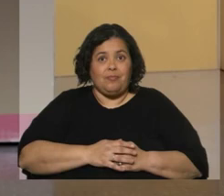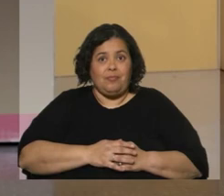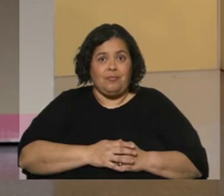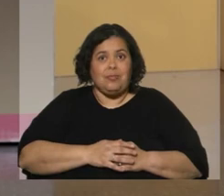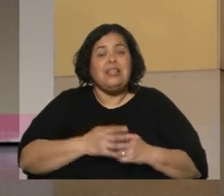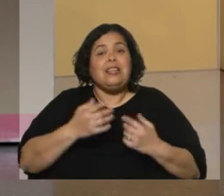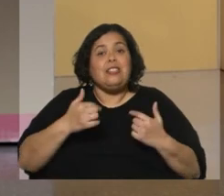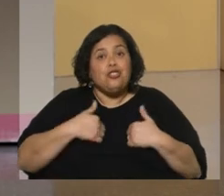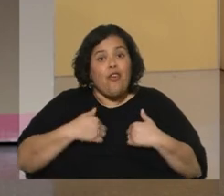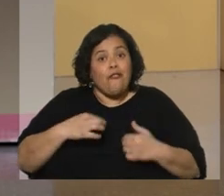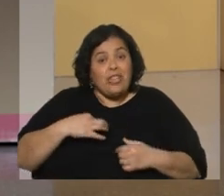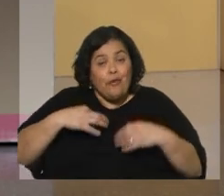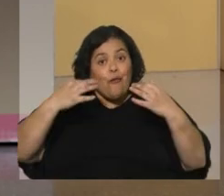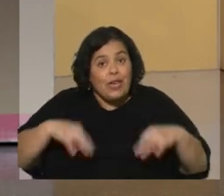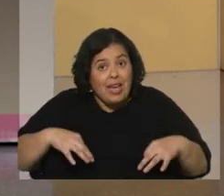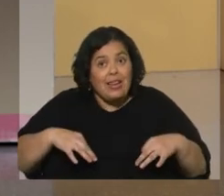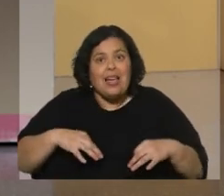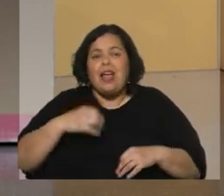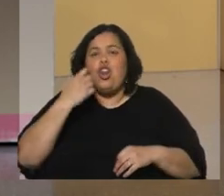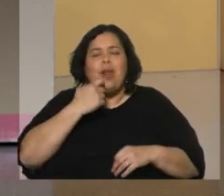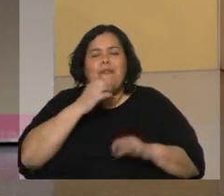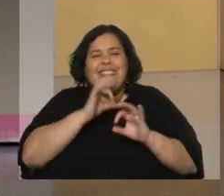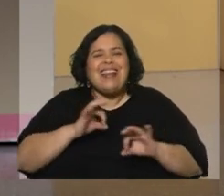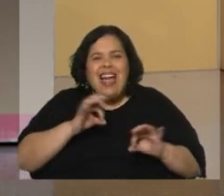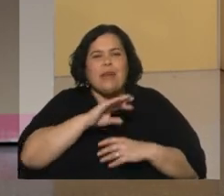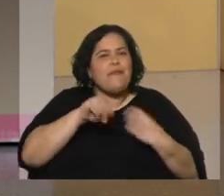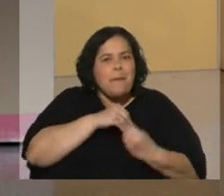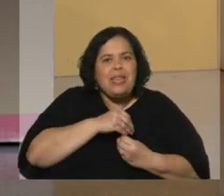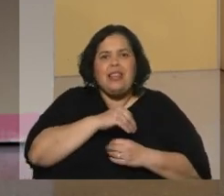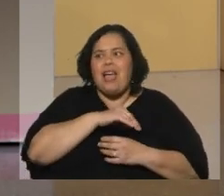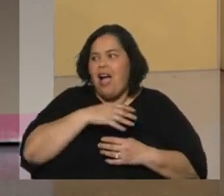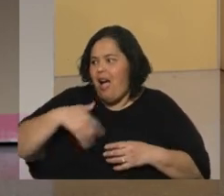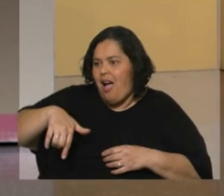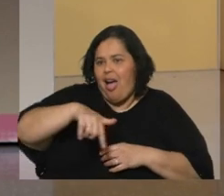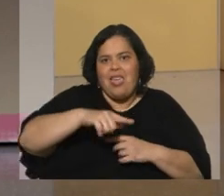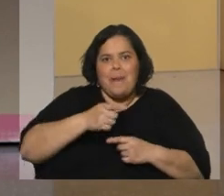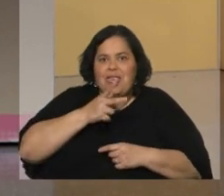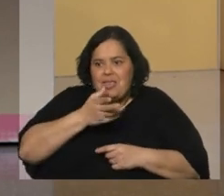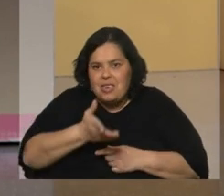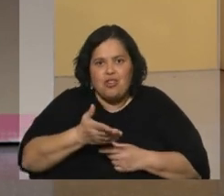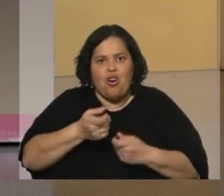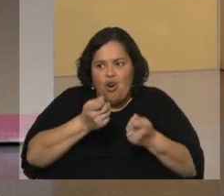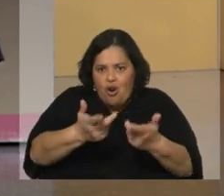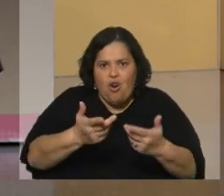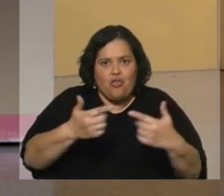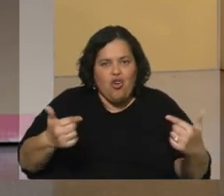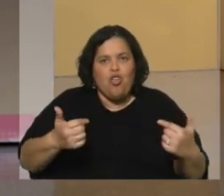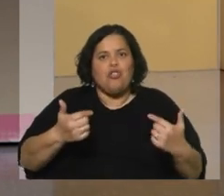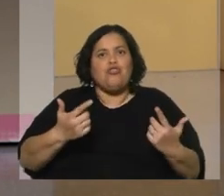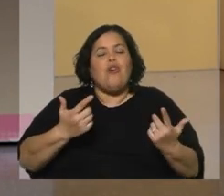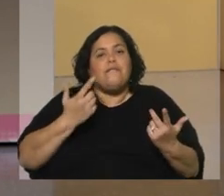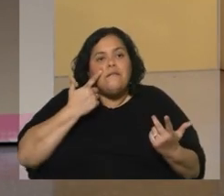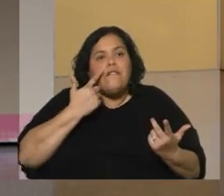si hago dinero no vivo bien y no me falta nada a mi hijo ni a mi familia cercana desde las cosas cotidianas intentando hacer reír